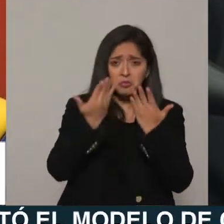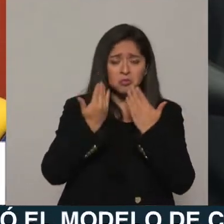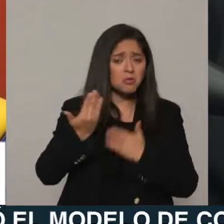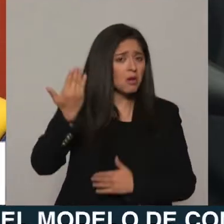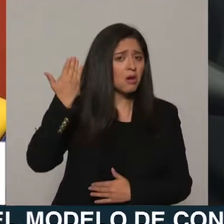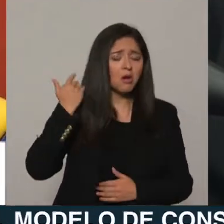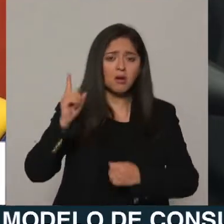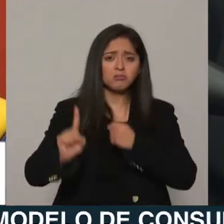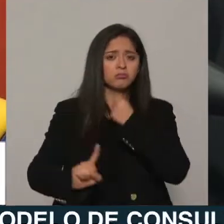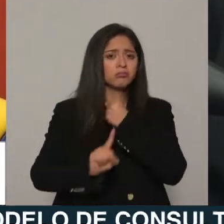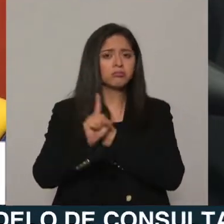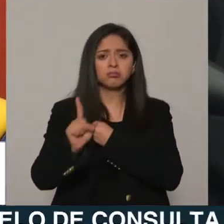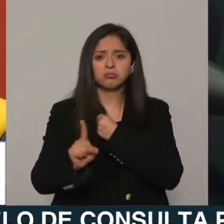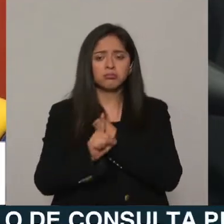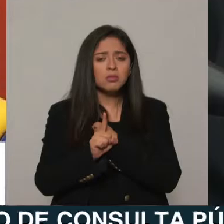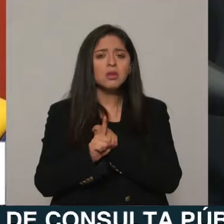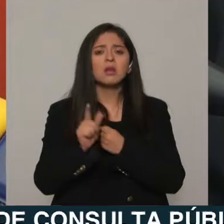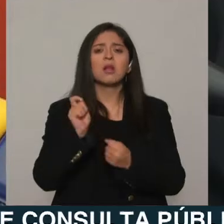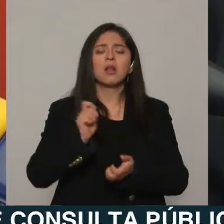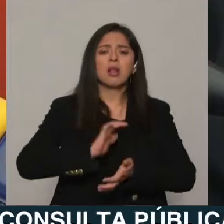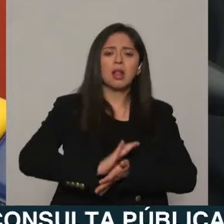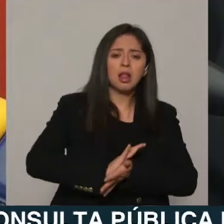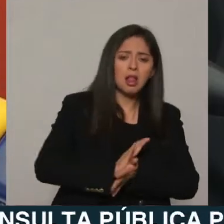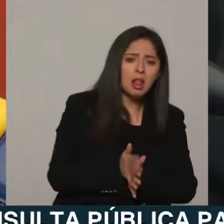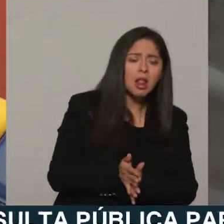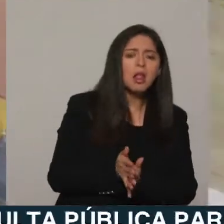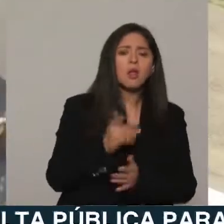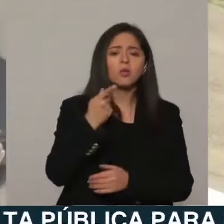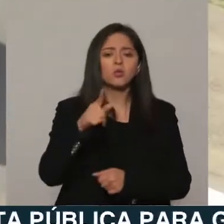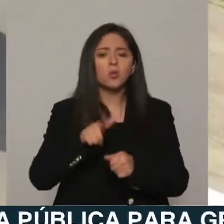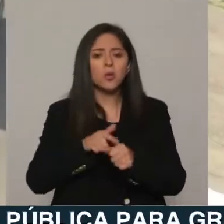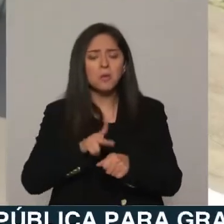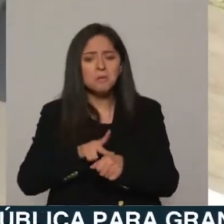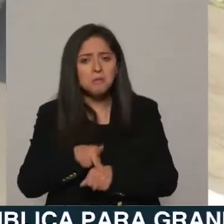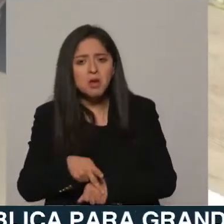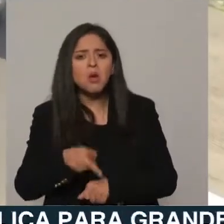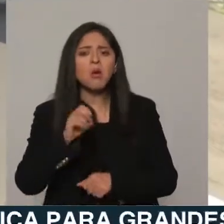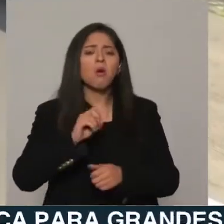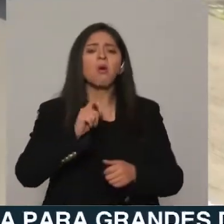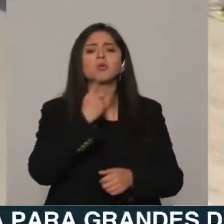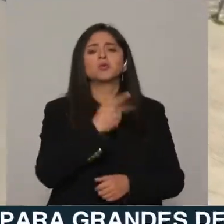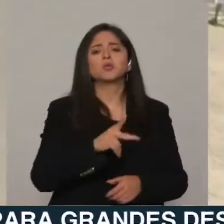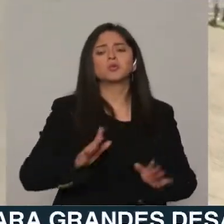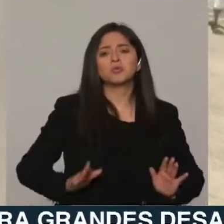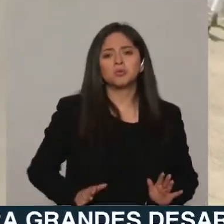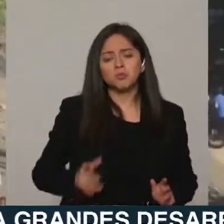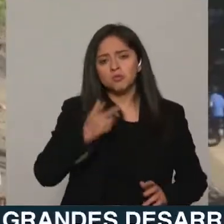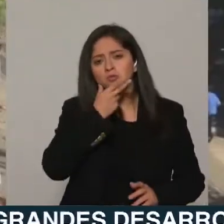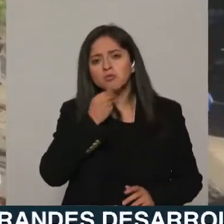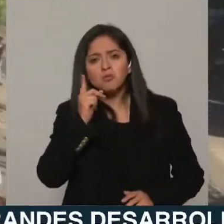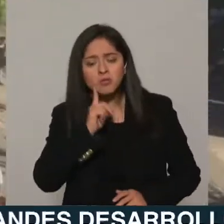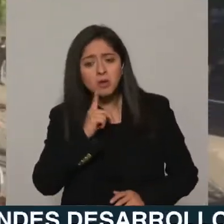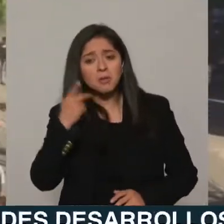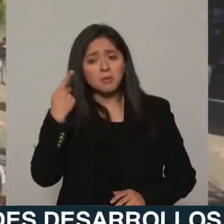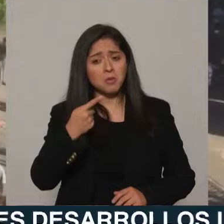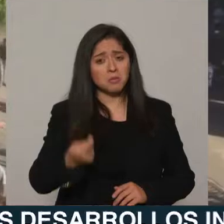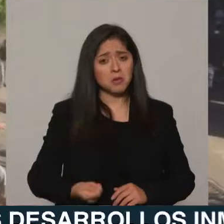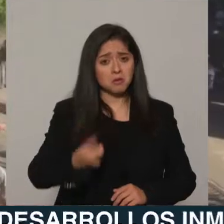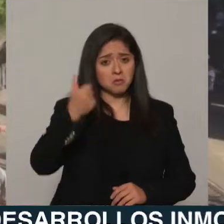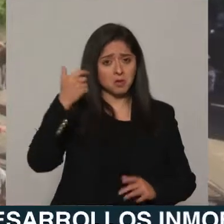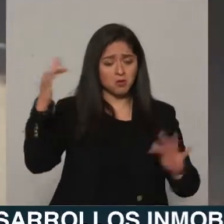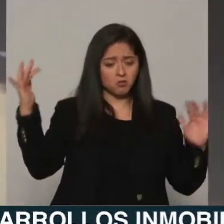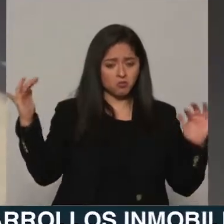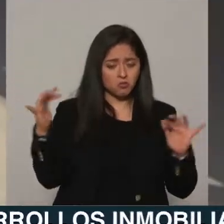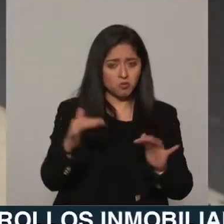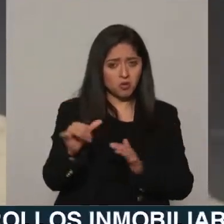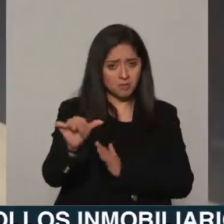problema ni de racismo ni de xenofobia. Resaltó que a pesar de que la última caravana que arribó al país lo hizo en el mes de